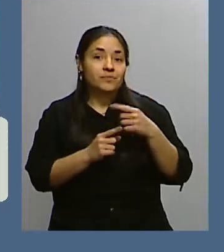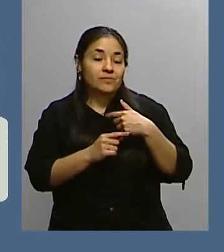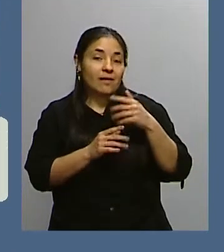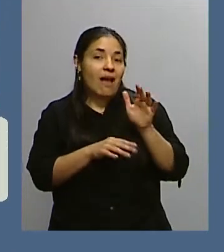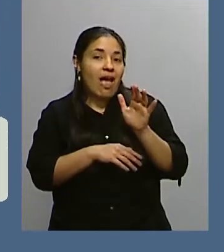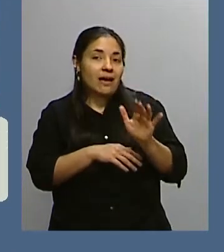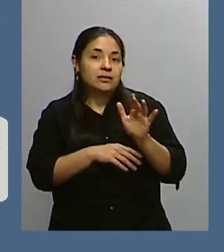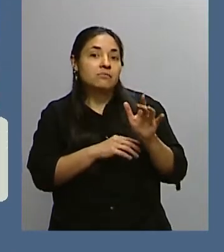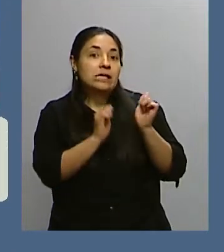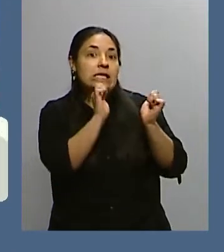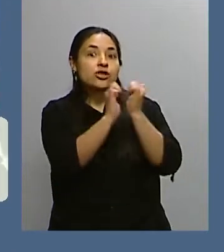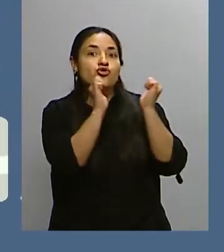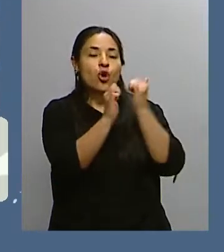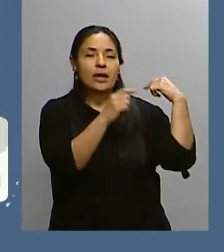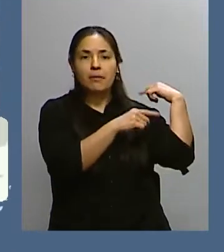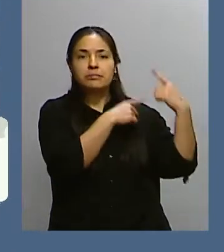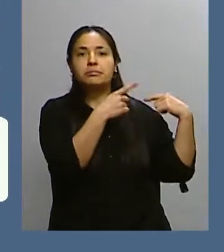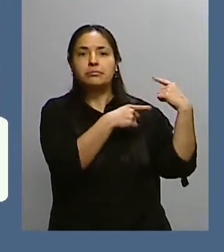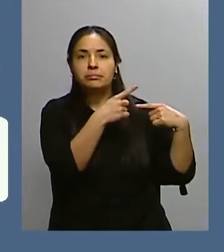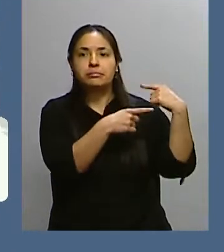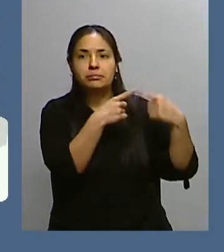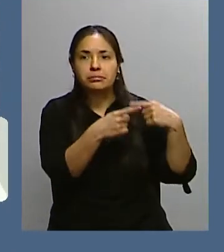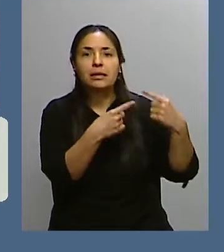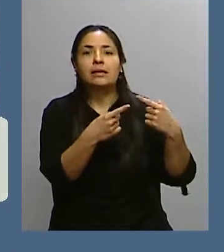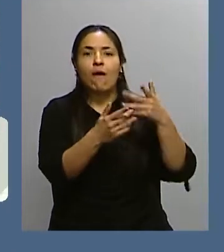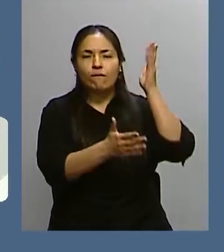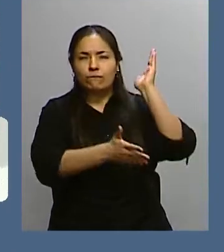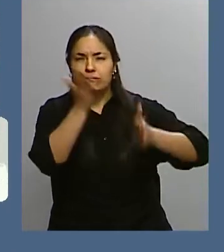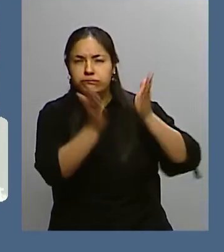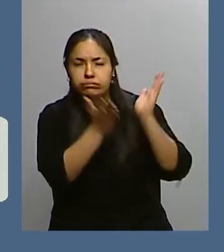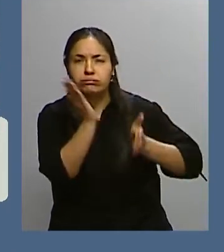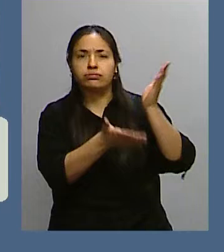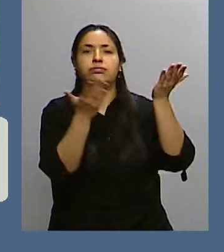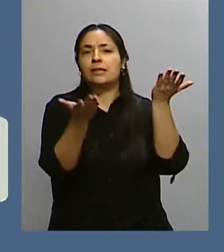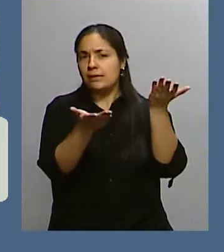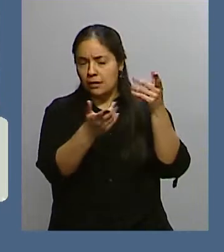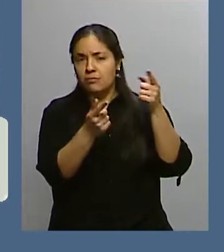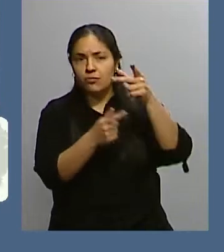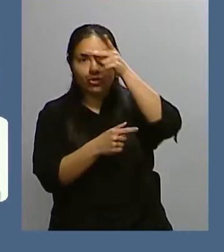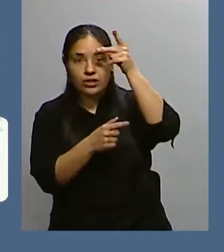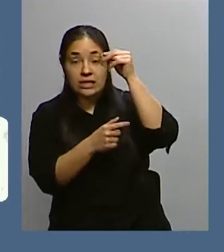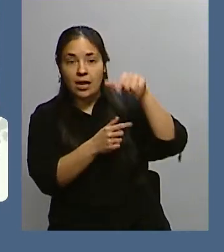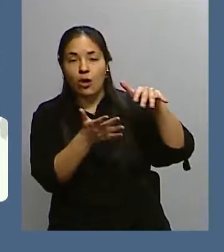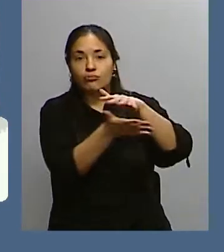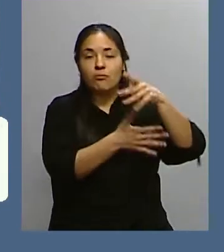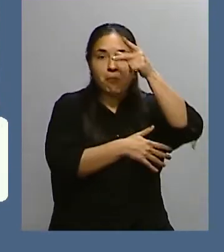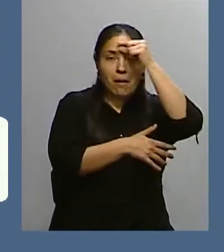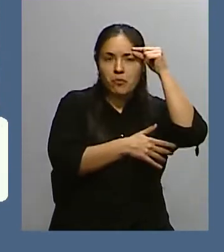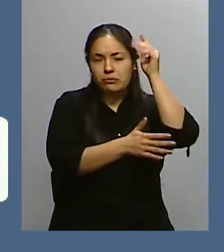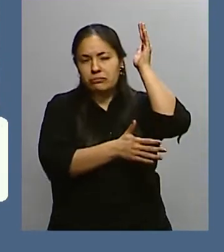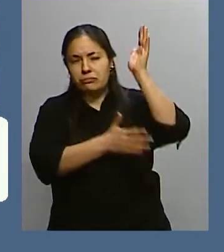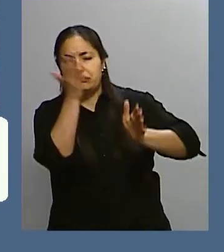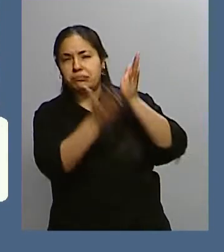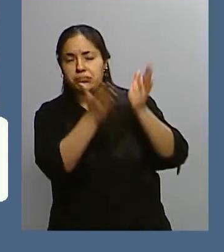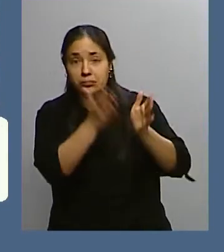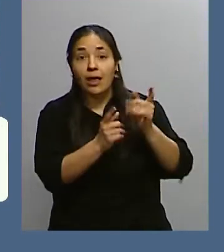por no solo, digamos, la anexión, por la violencia al Estado de Chile del territorio mapuche, sino por la